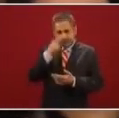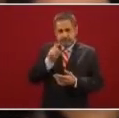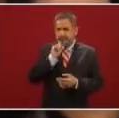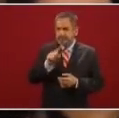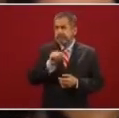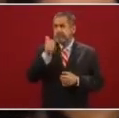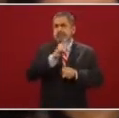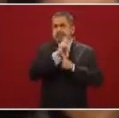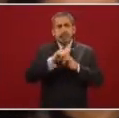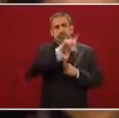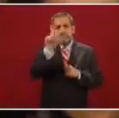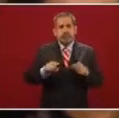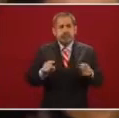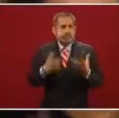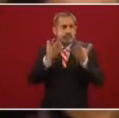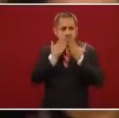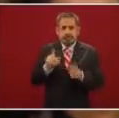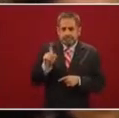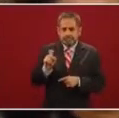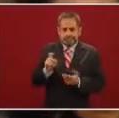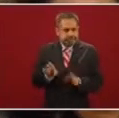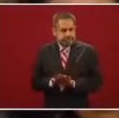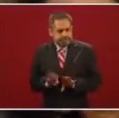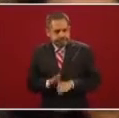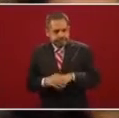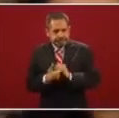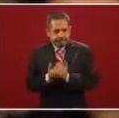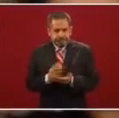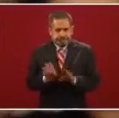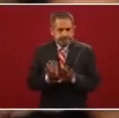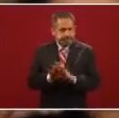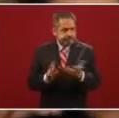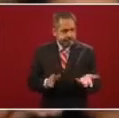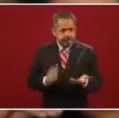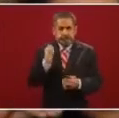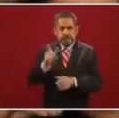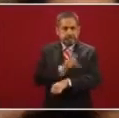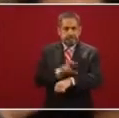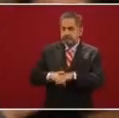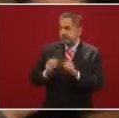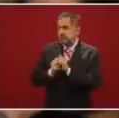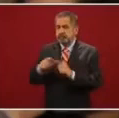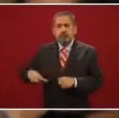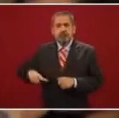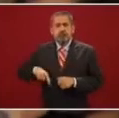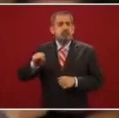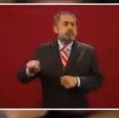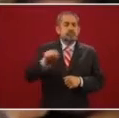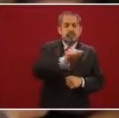metropolitana, sino del país, hay mucha falta de agua. Entonces, si hay ya alguna coordinación con los